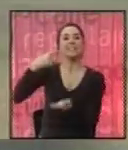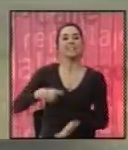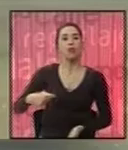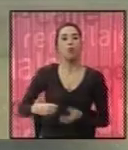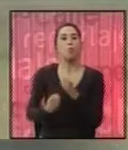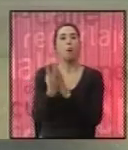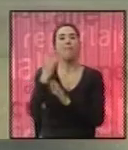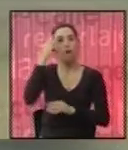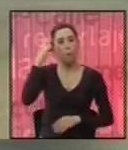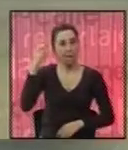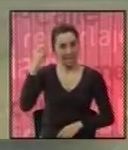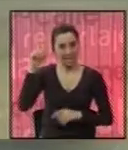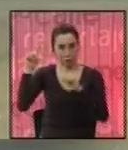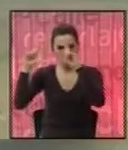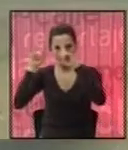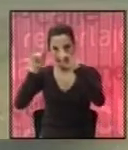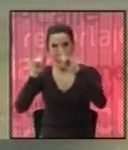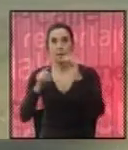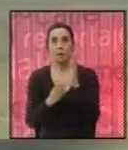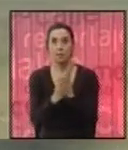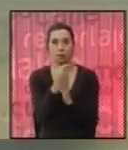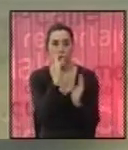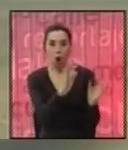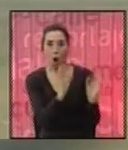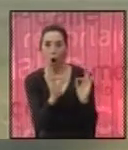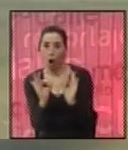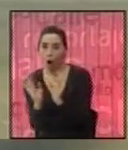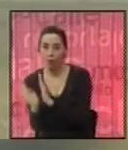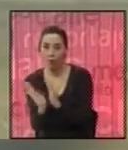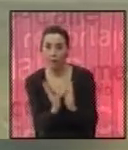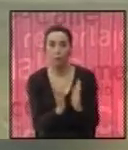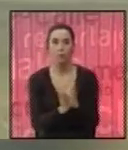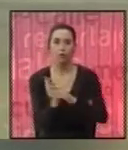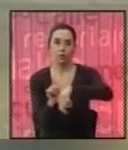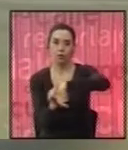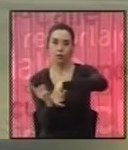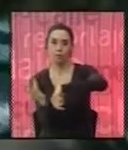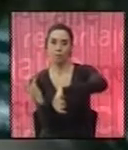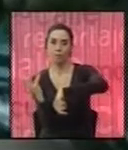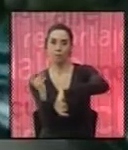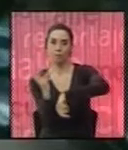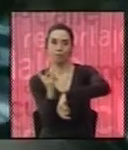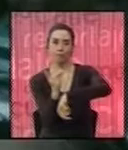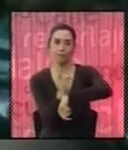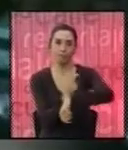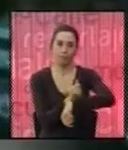inicial. Luego de chequear que todo estuviera en orden, comenzó la cuenta regresiva.